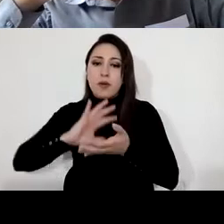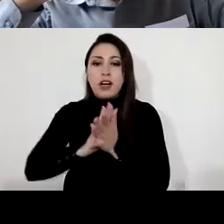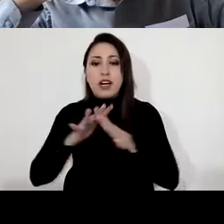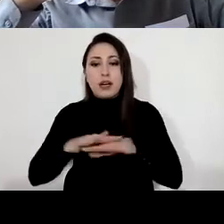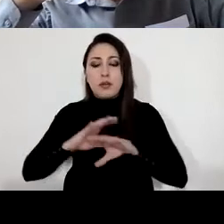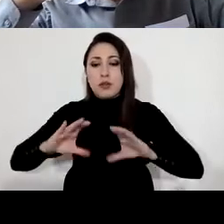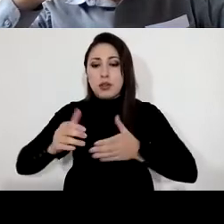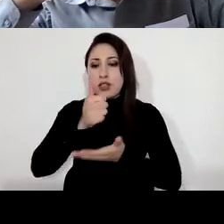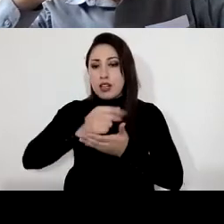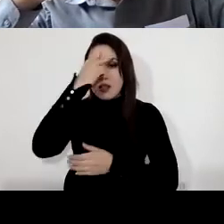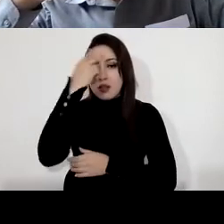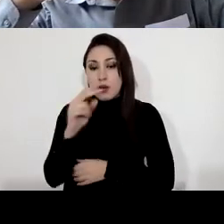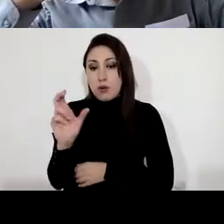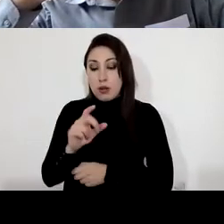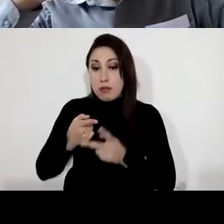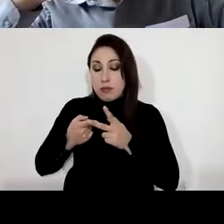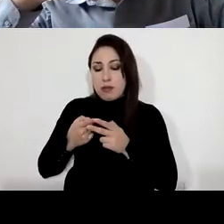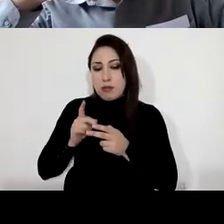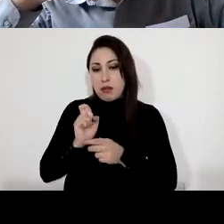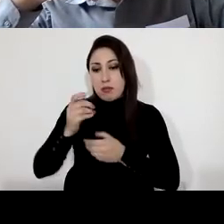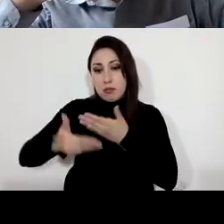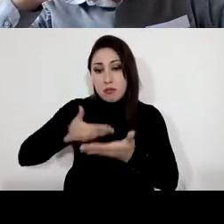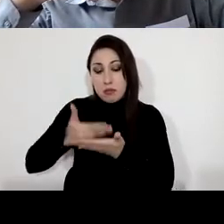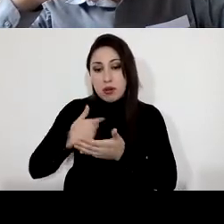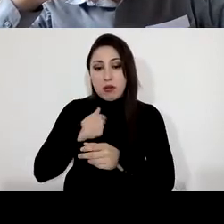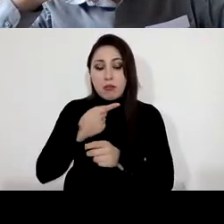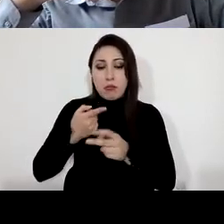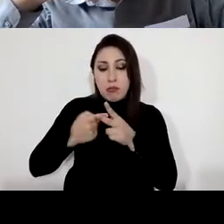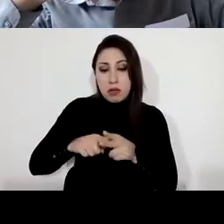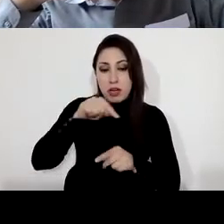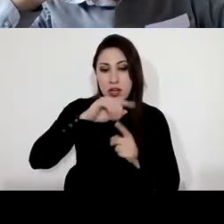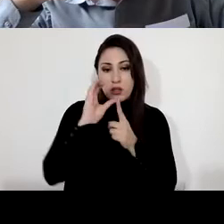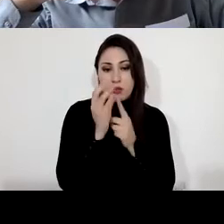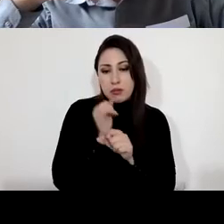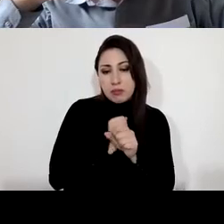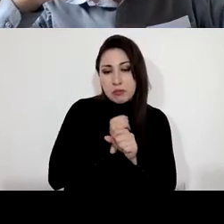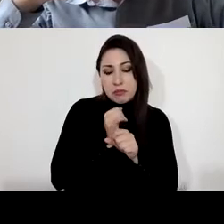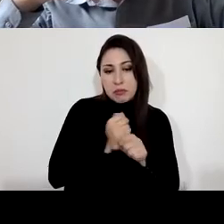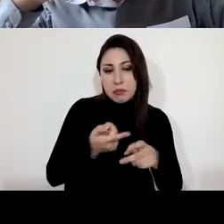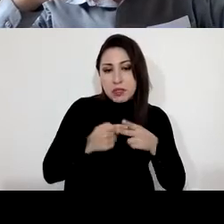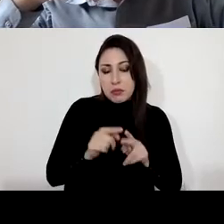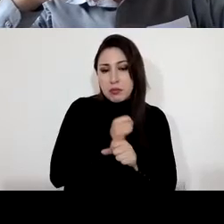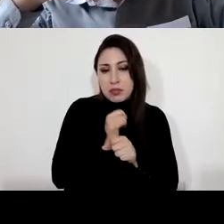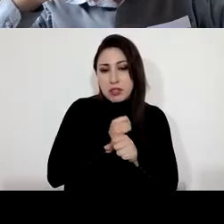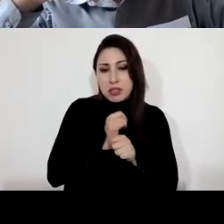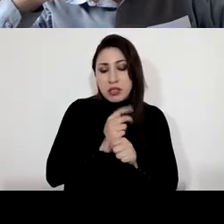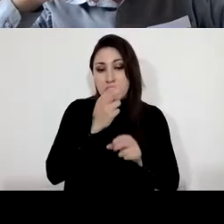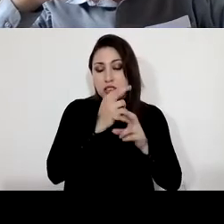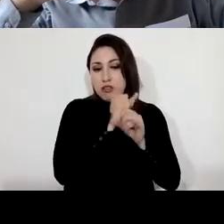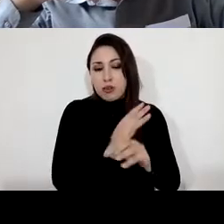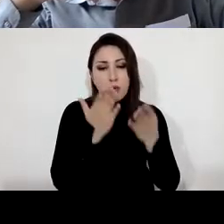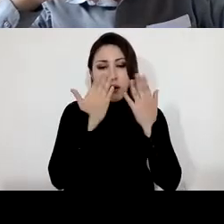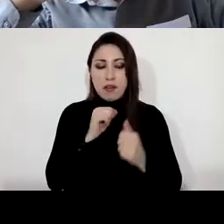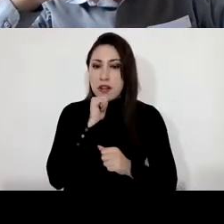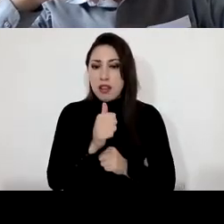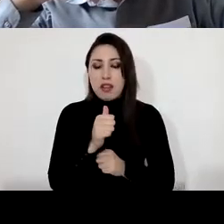búsqueda no salieron los documentos que estaba solicitando el peticionario, el solicitante, constancia de lo que